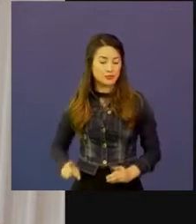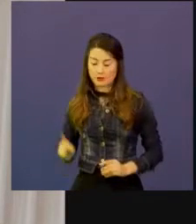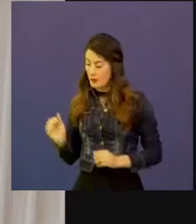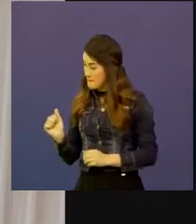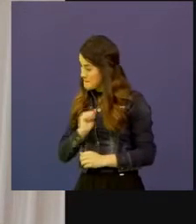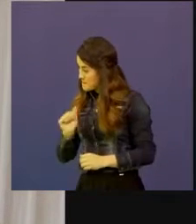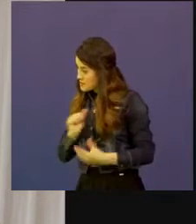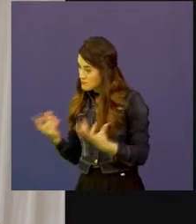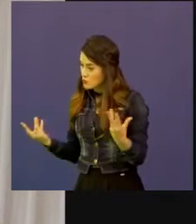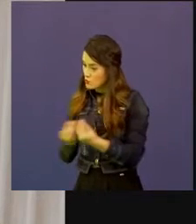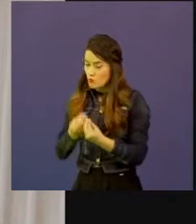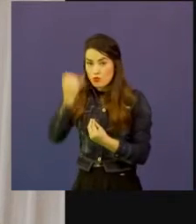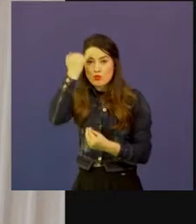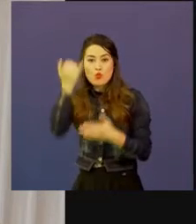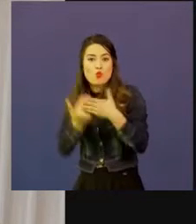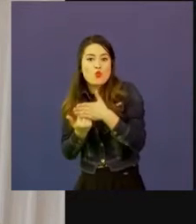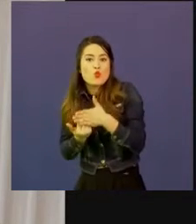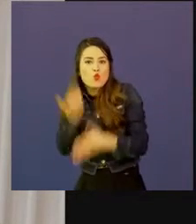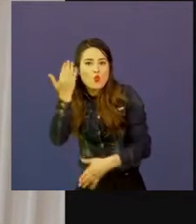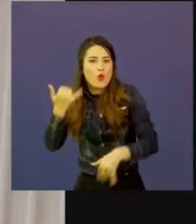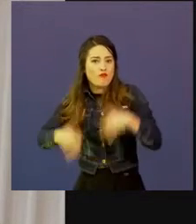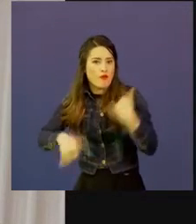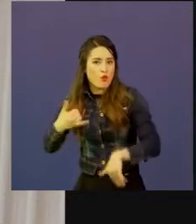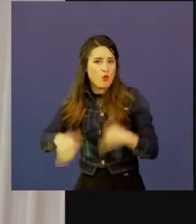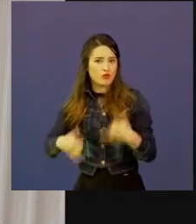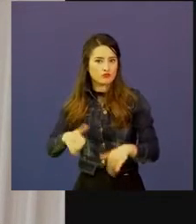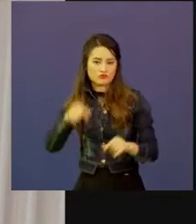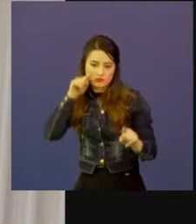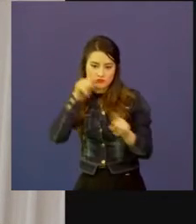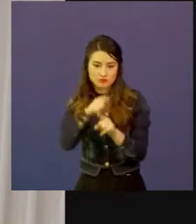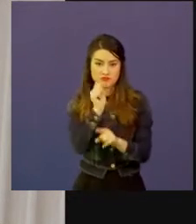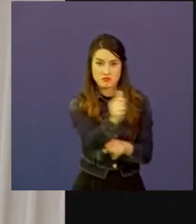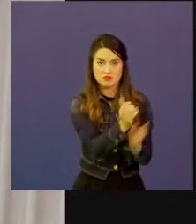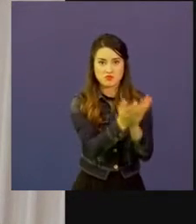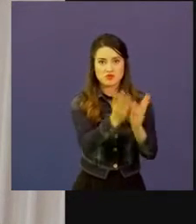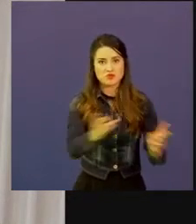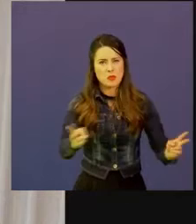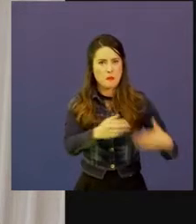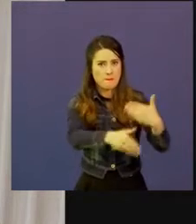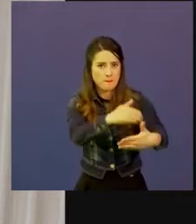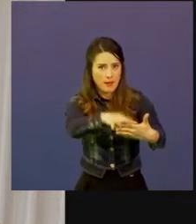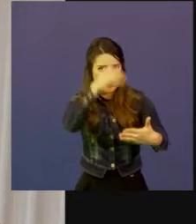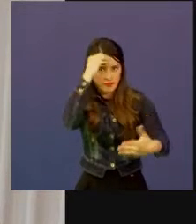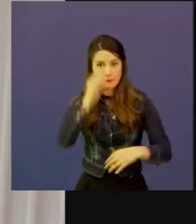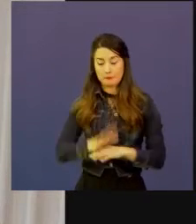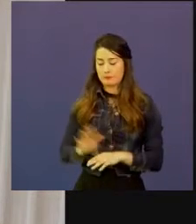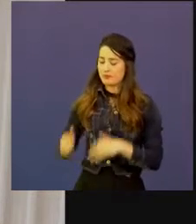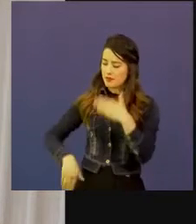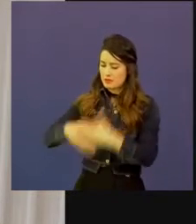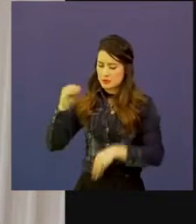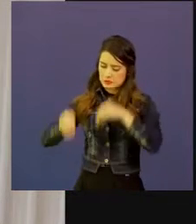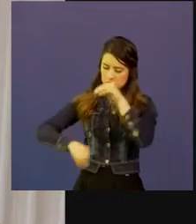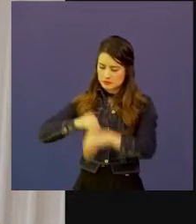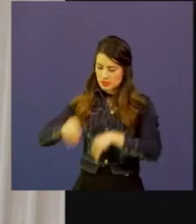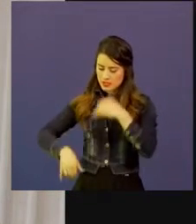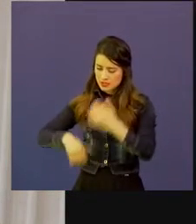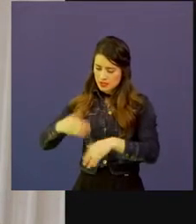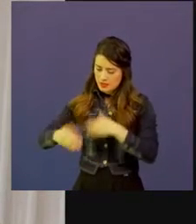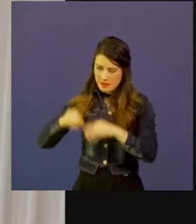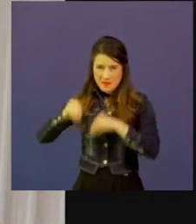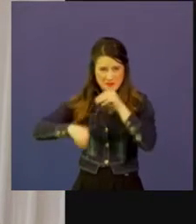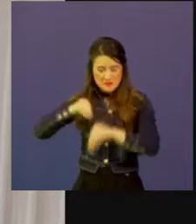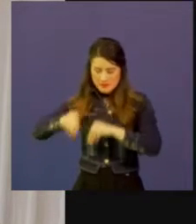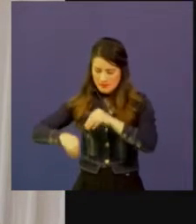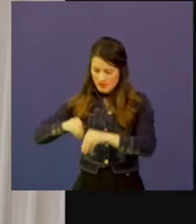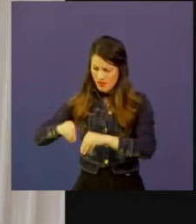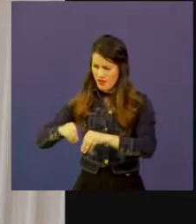como recursos creativos para el aprendizaje de los estudiantes. En este proceso nos dimos cuenta que no podemos hacerlo solos, que